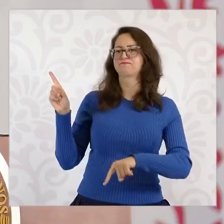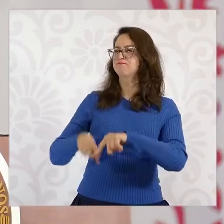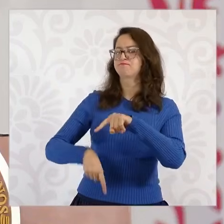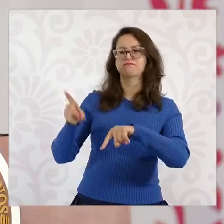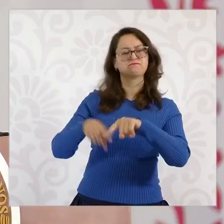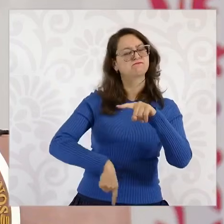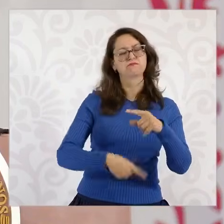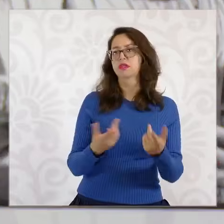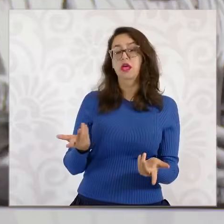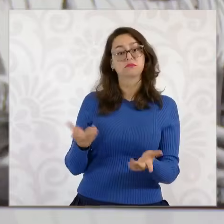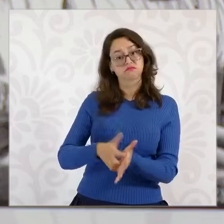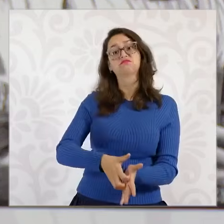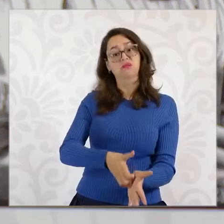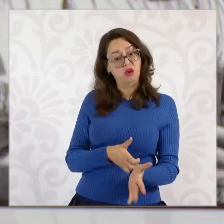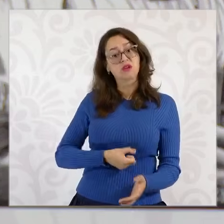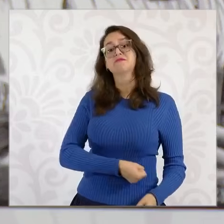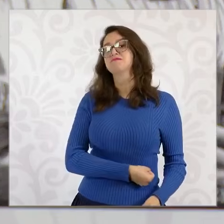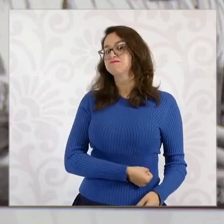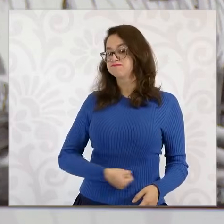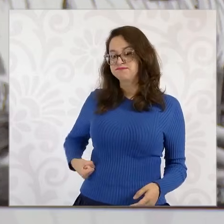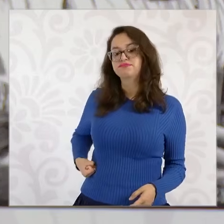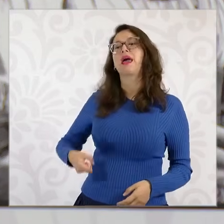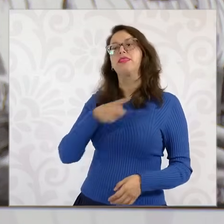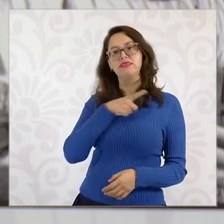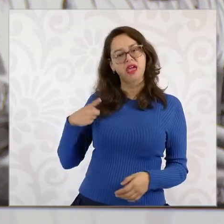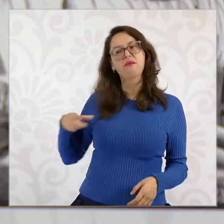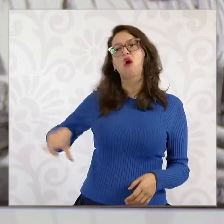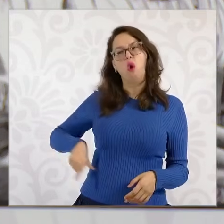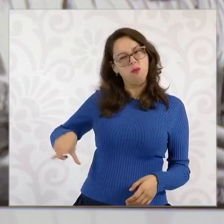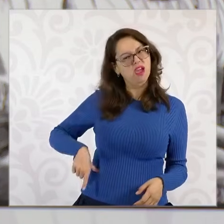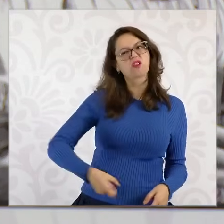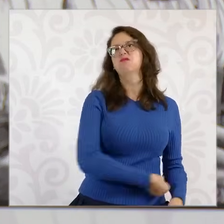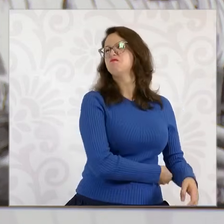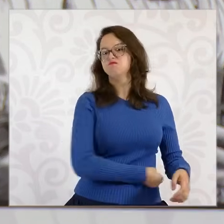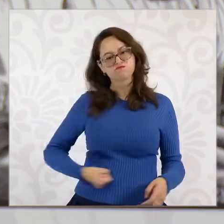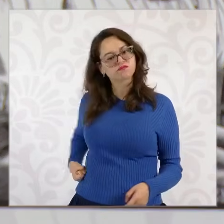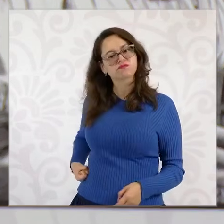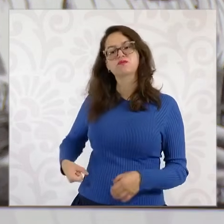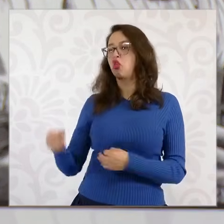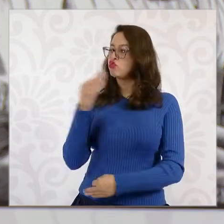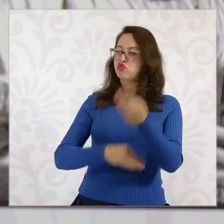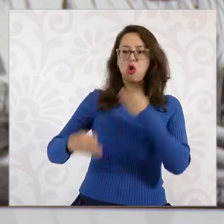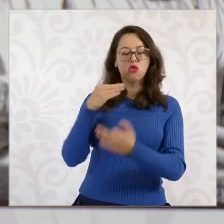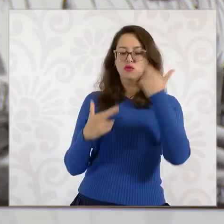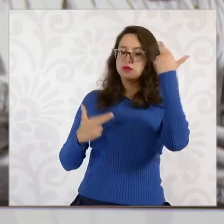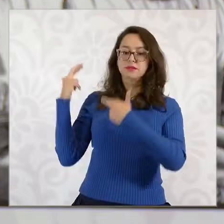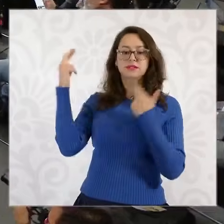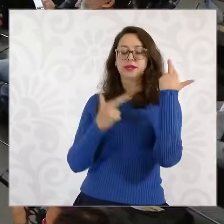porque se tiene que reducir los gastos. Estamos revisando todos los gastos.